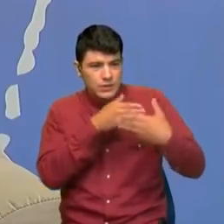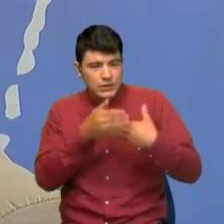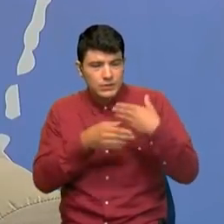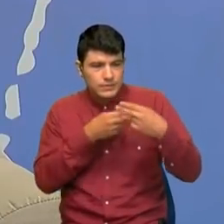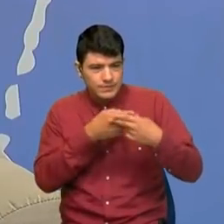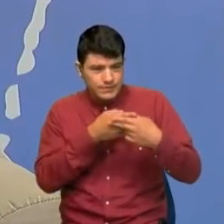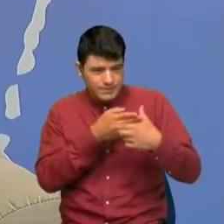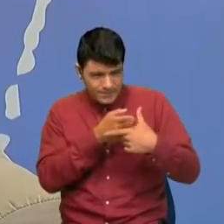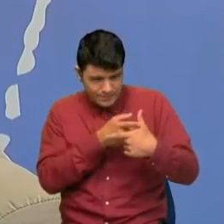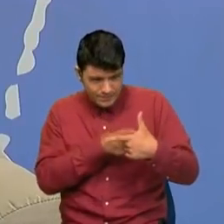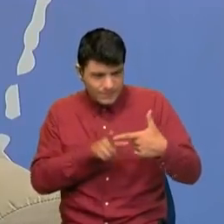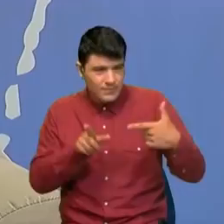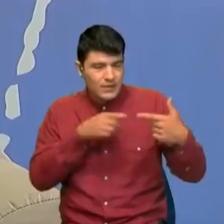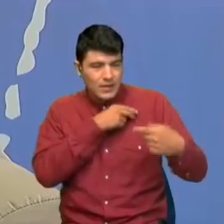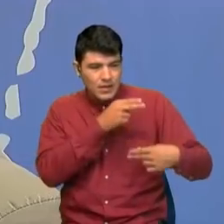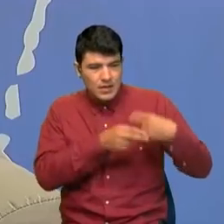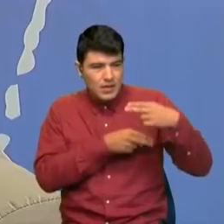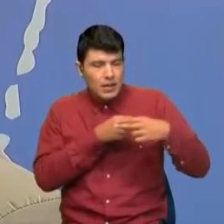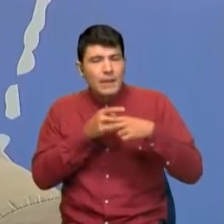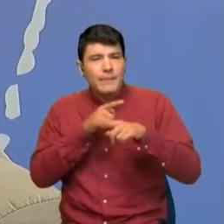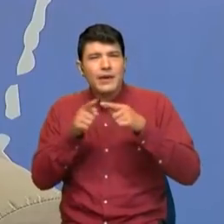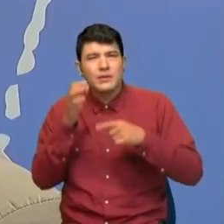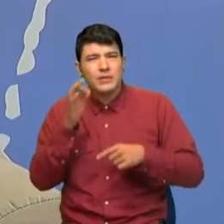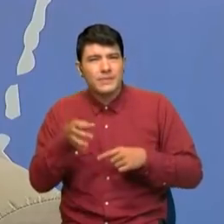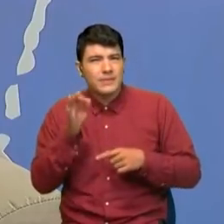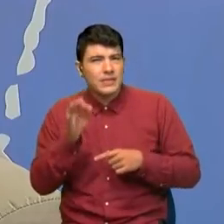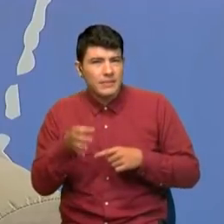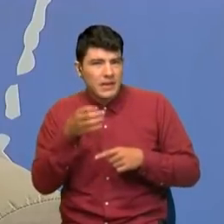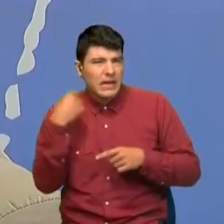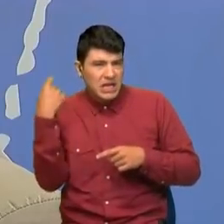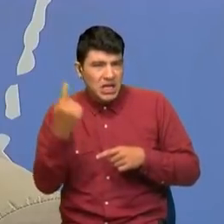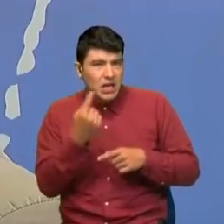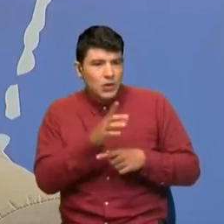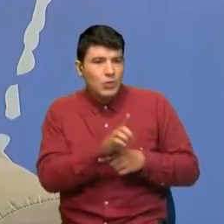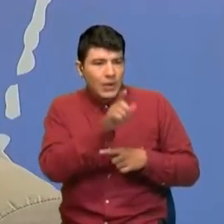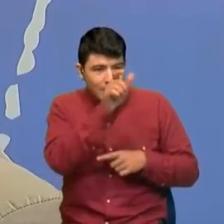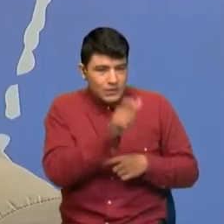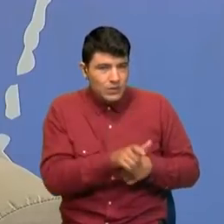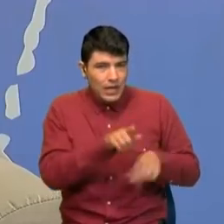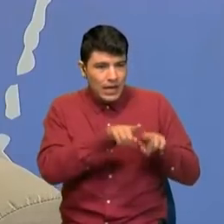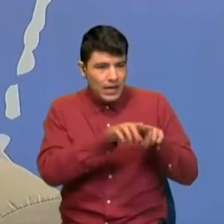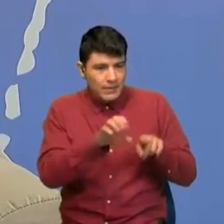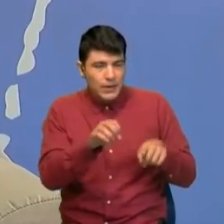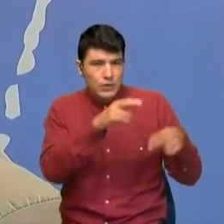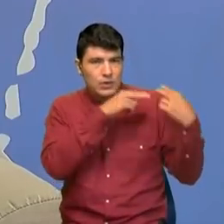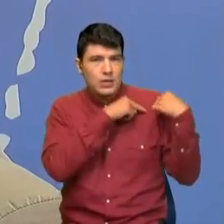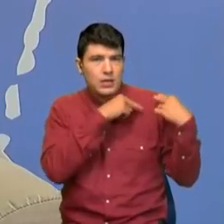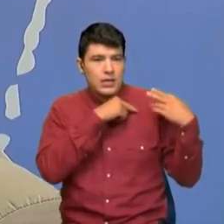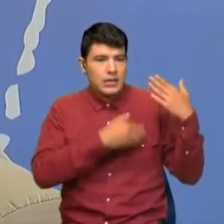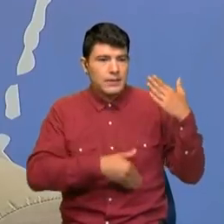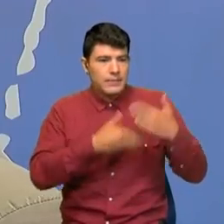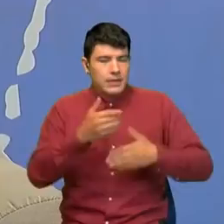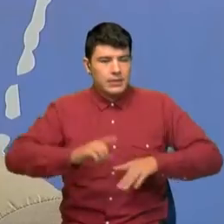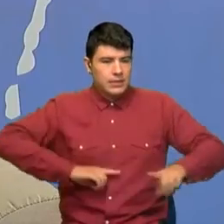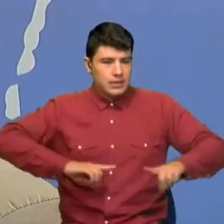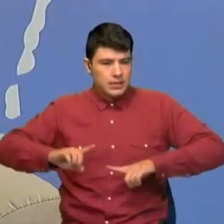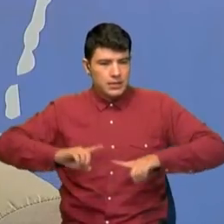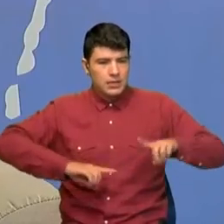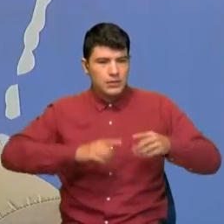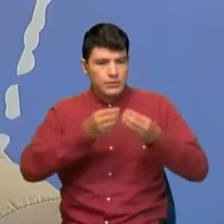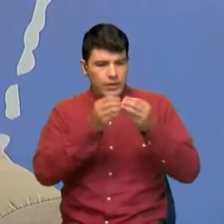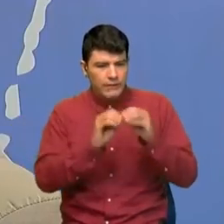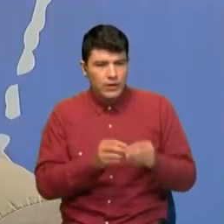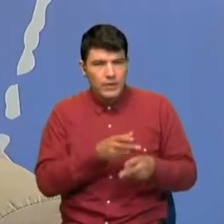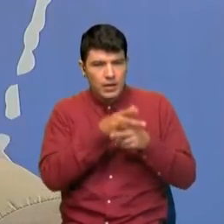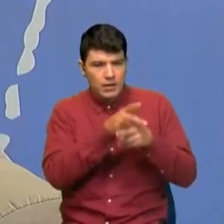muy a menudo que uno de los hermanos se hace cargo de la casa, de los inmuebles, de los negocios y empieza a administrarlos de una forma cuidadosa,